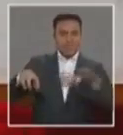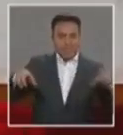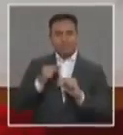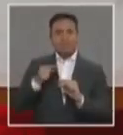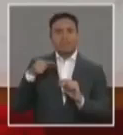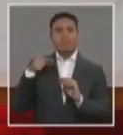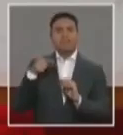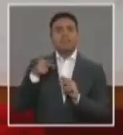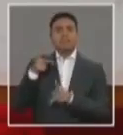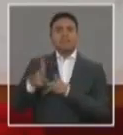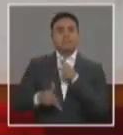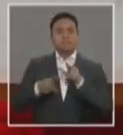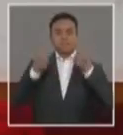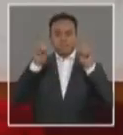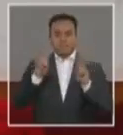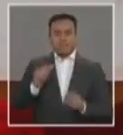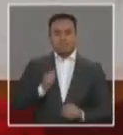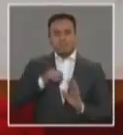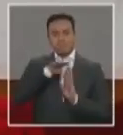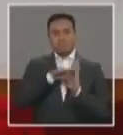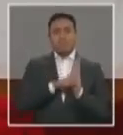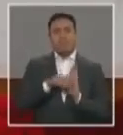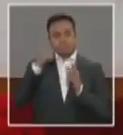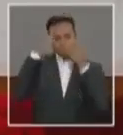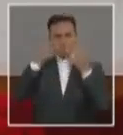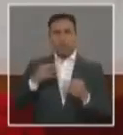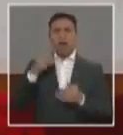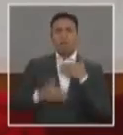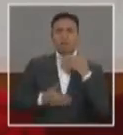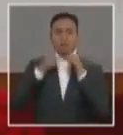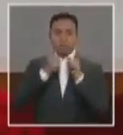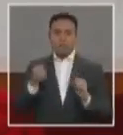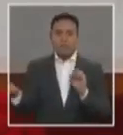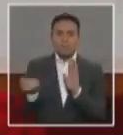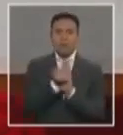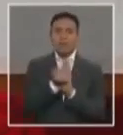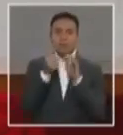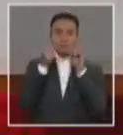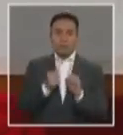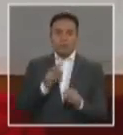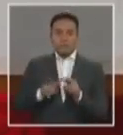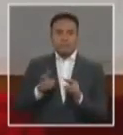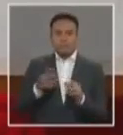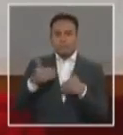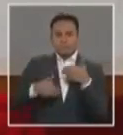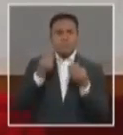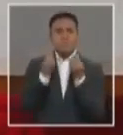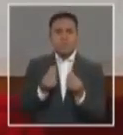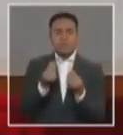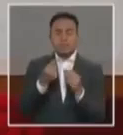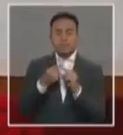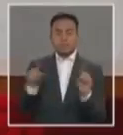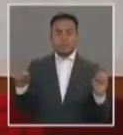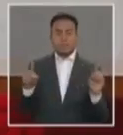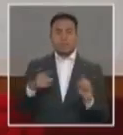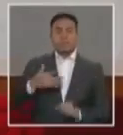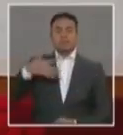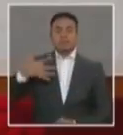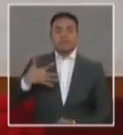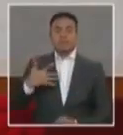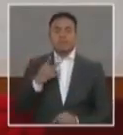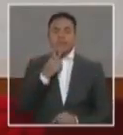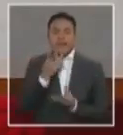yo creo que ese es un tema muy importante las 40 horas eh Hay que Resaltar ha sido muy bienvenido para para todos los